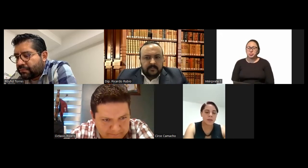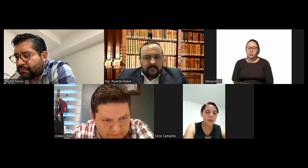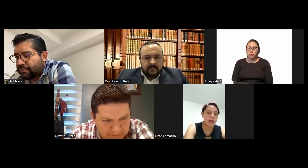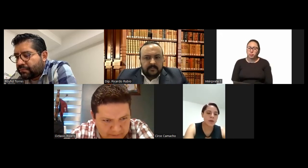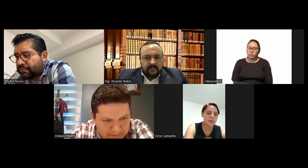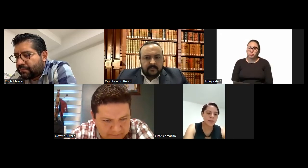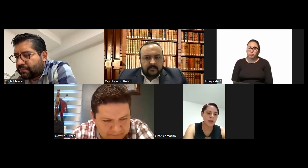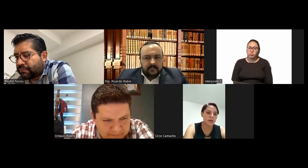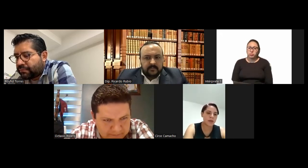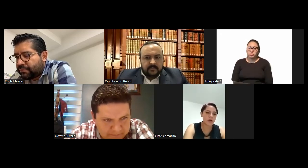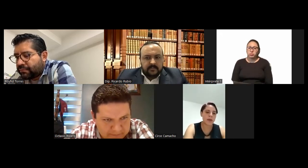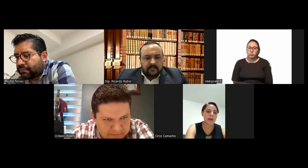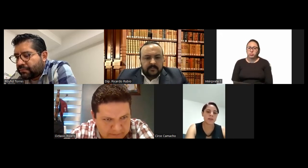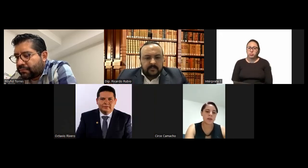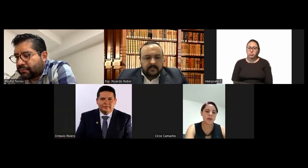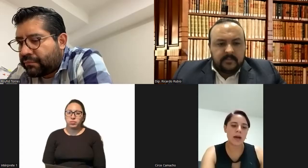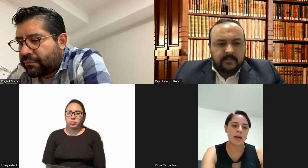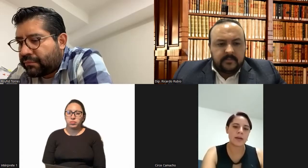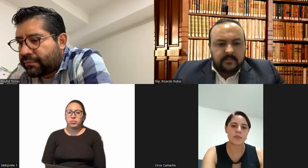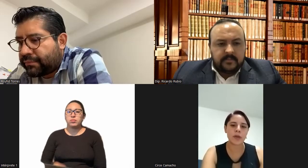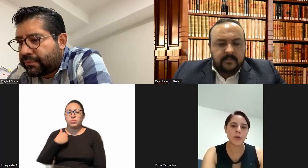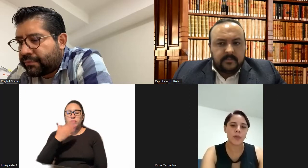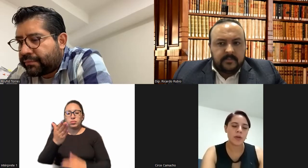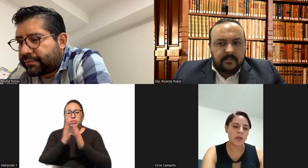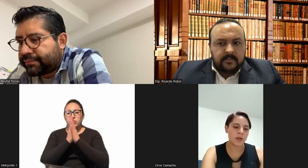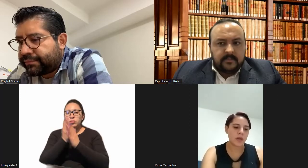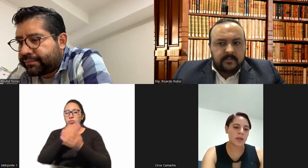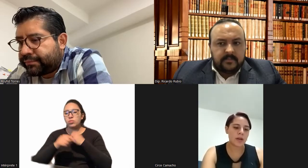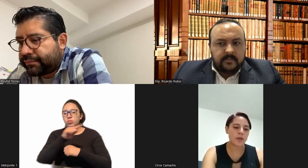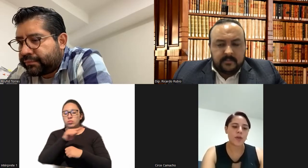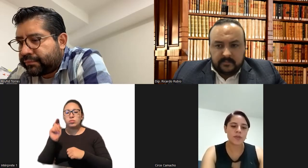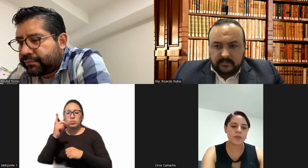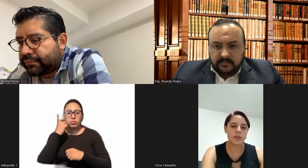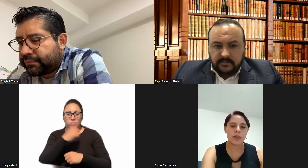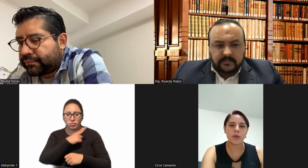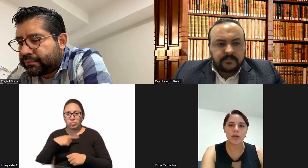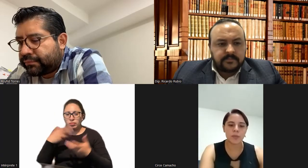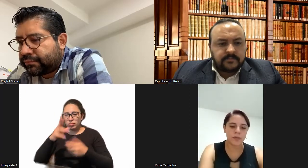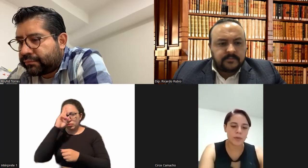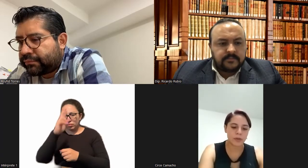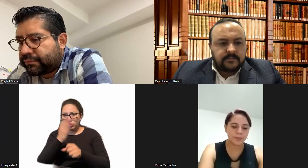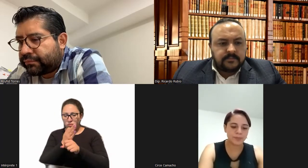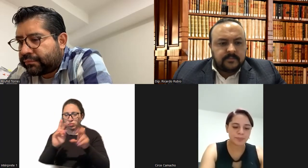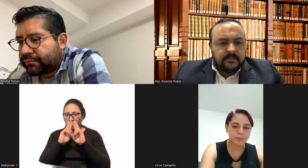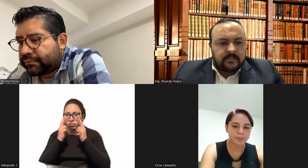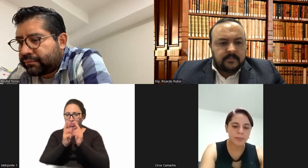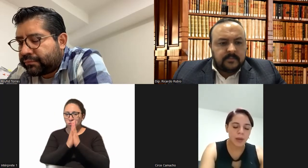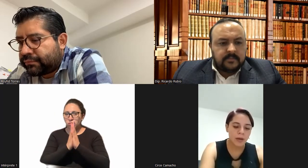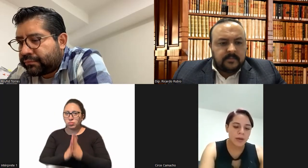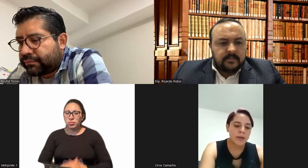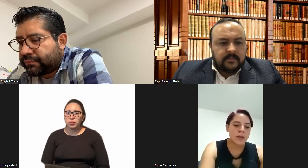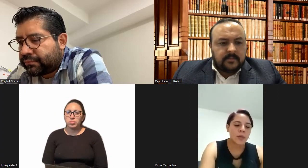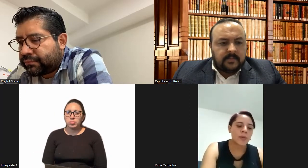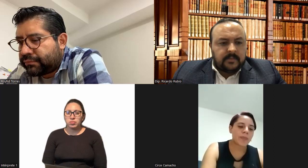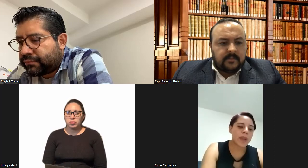gracias, diputado. Yo llamaría así al respeto entre todos y todas, por favor.